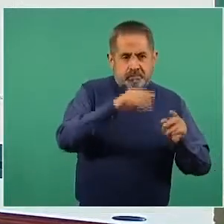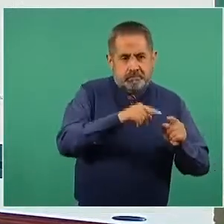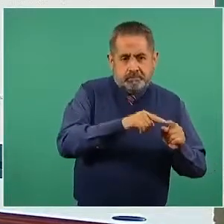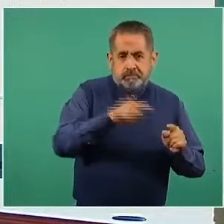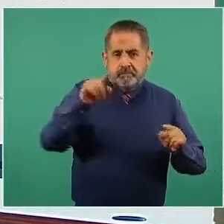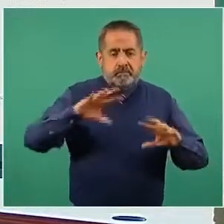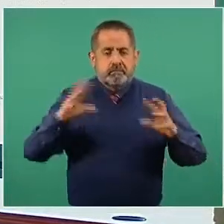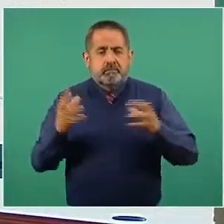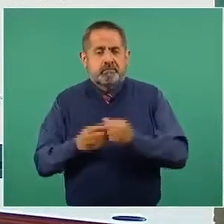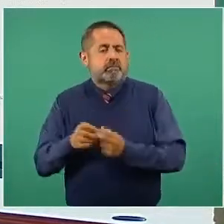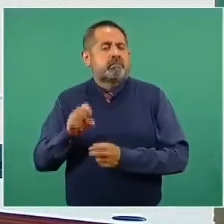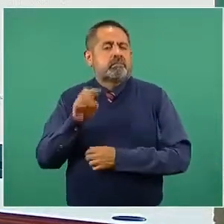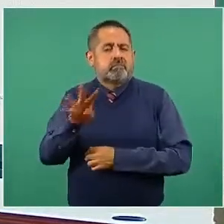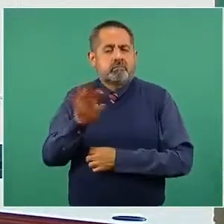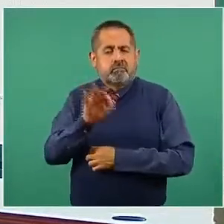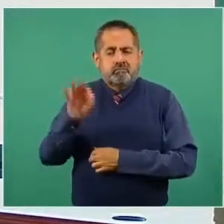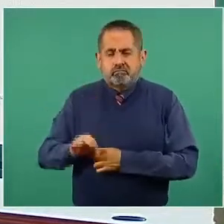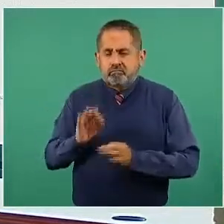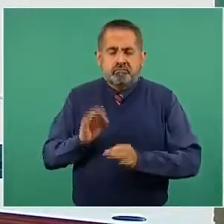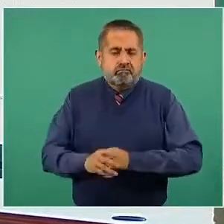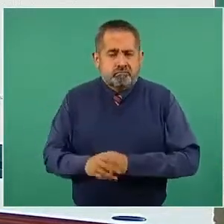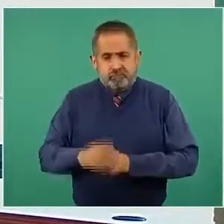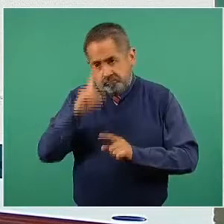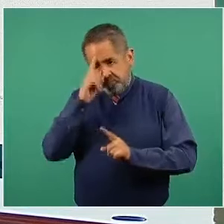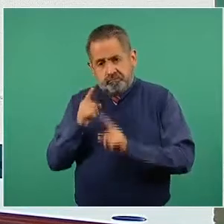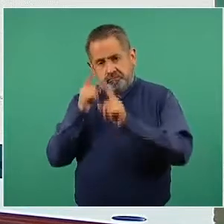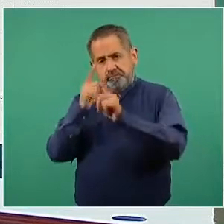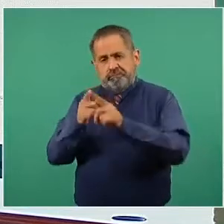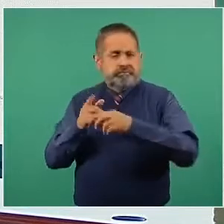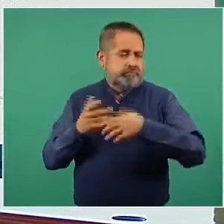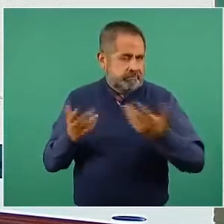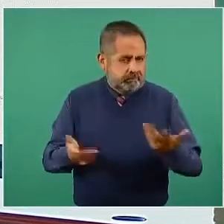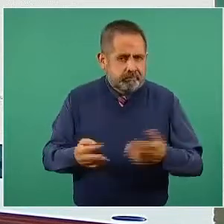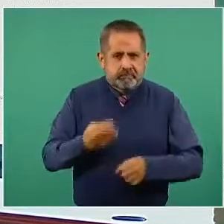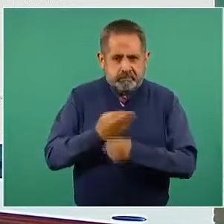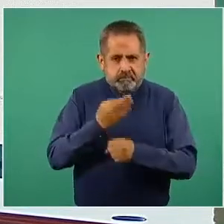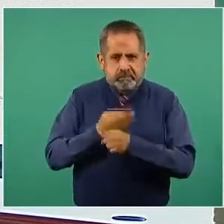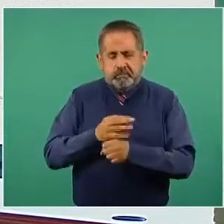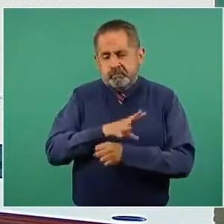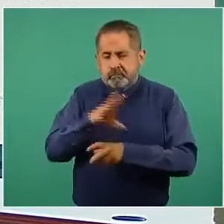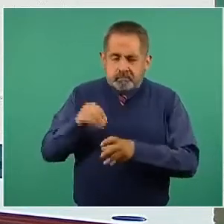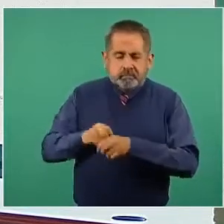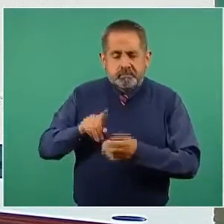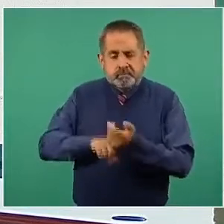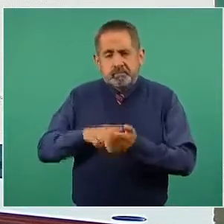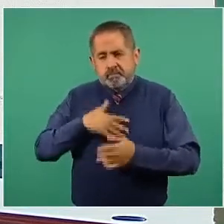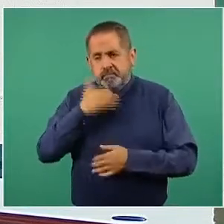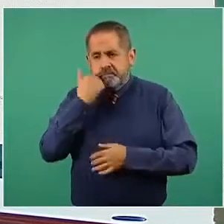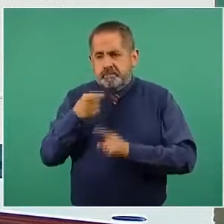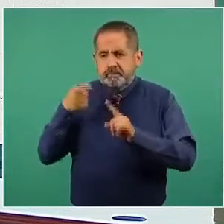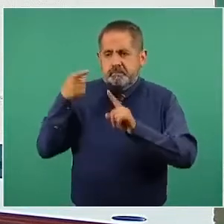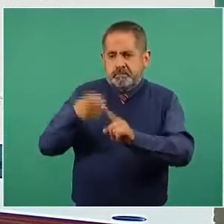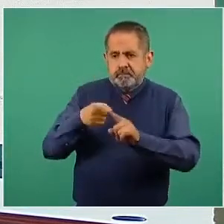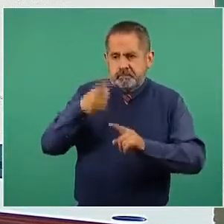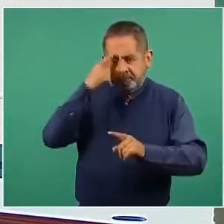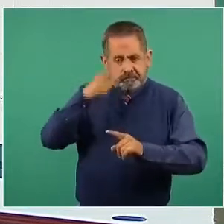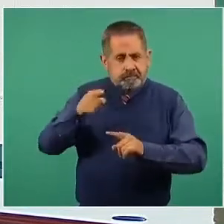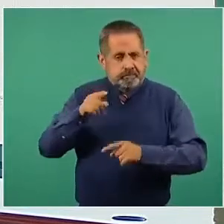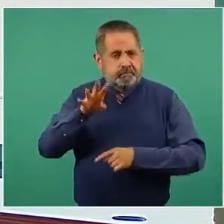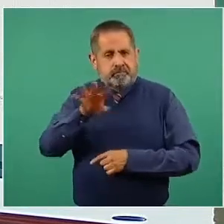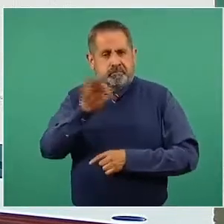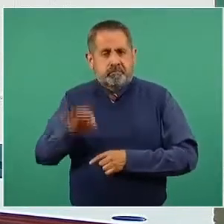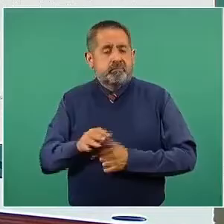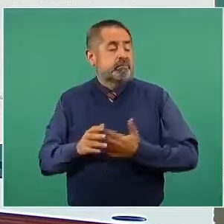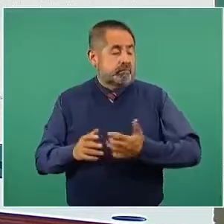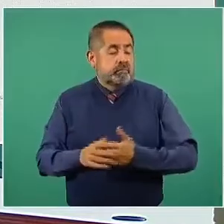tendríamos 19%, que es la meta general de lo que a este momento está contemplado ser vacunado, en la medida en que